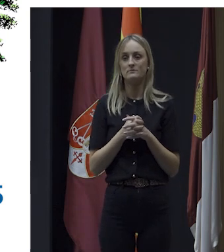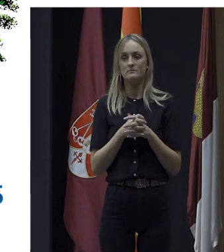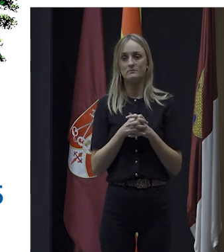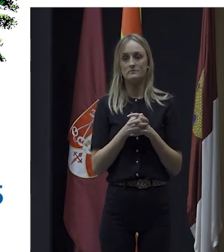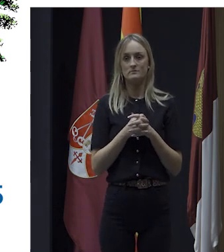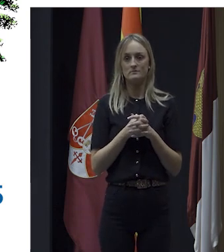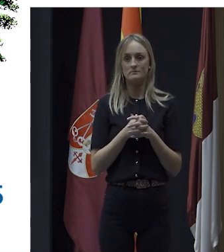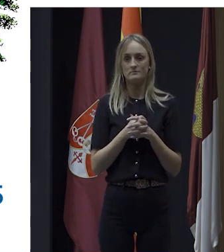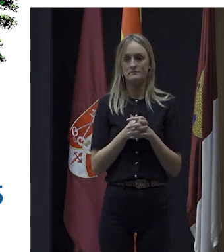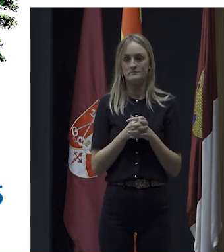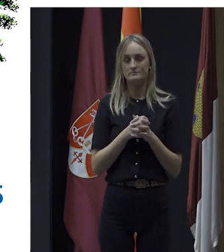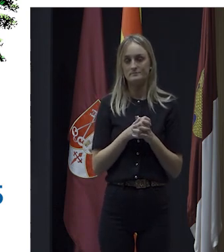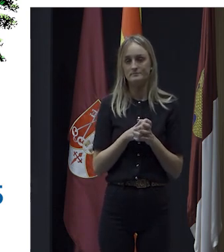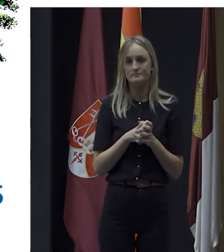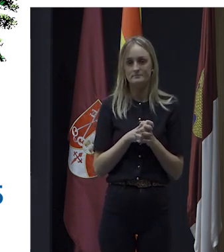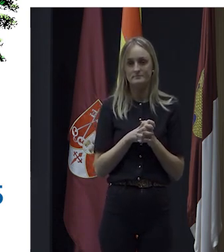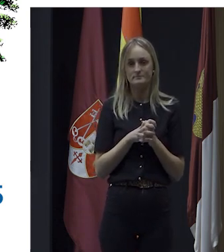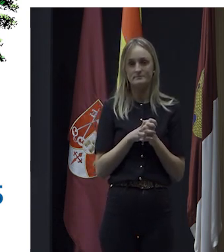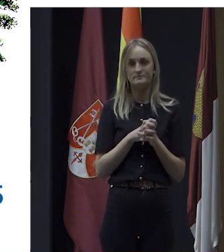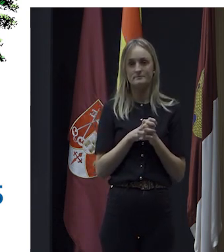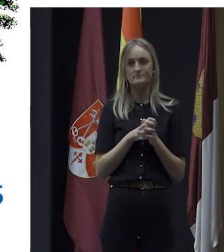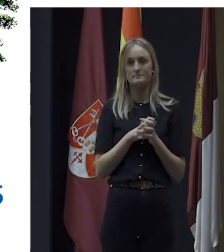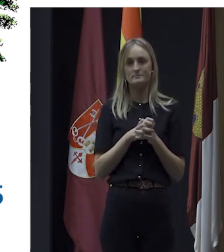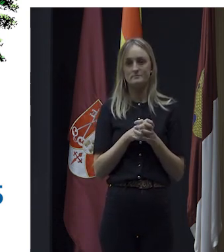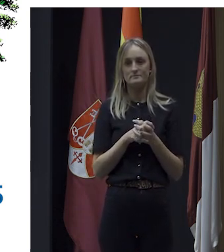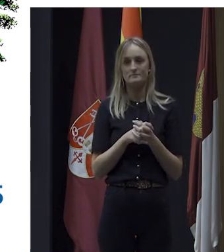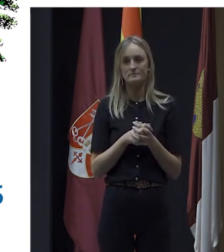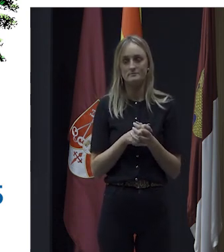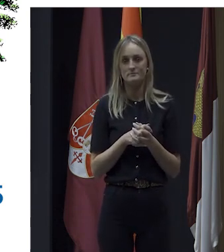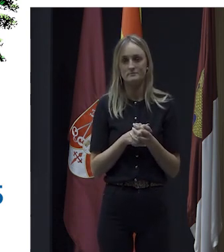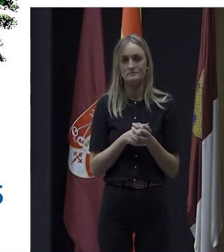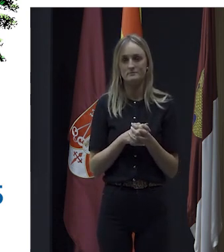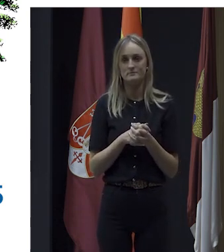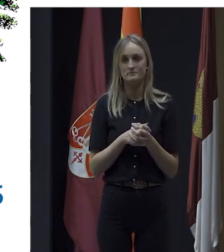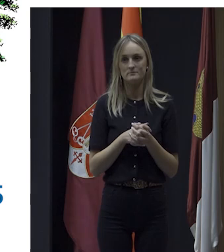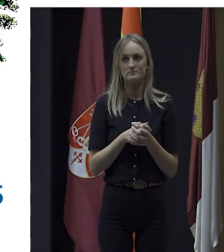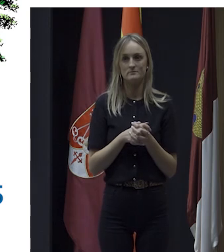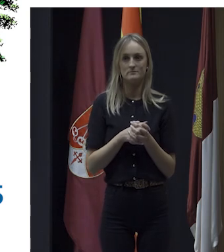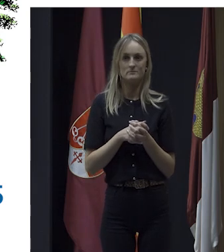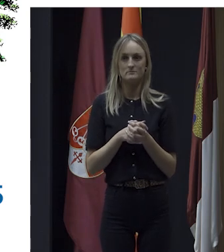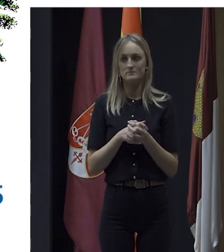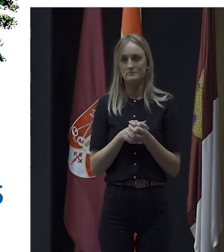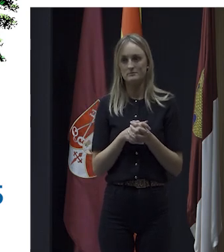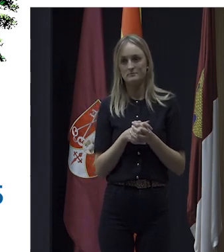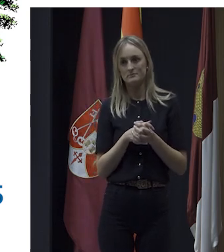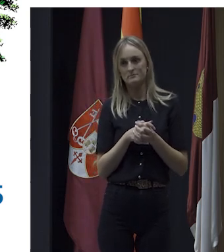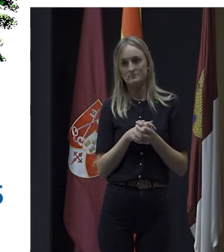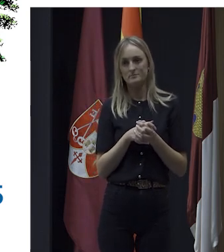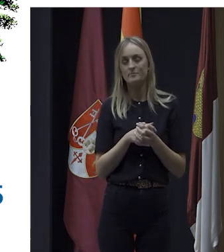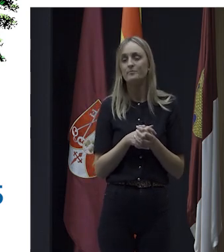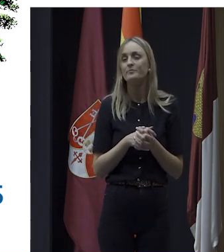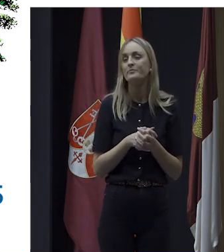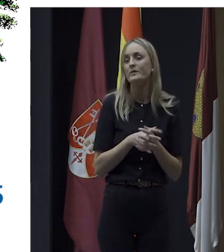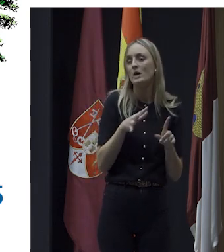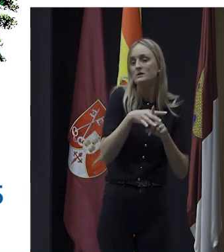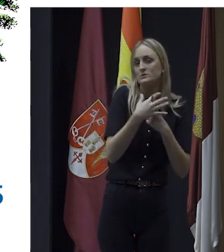Un momento. Voy para allá. Con el micrófono. Que si no, luego no se graba, no se oye. ¿Un episodio